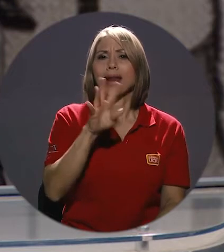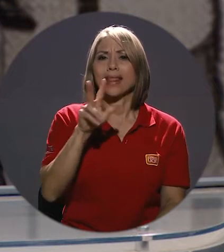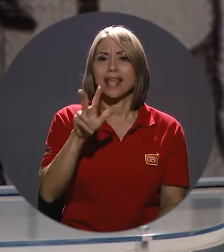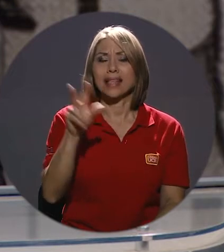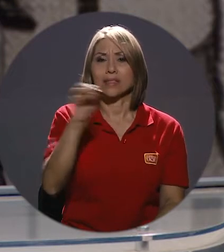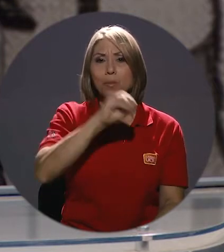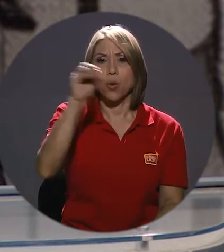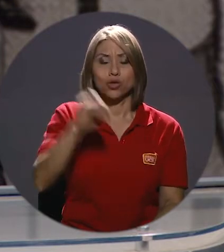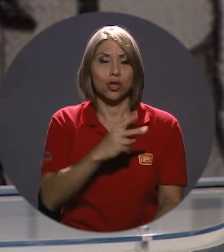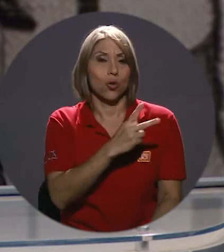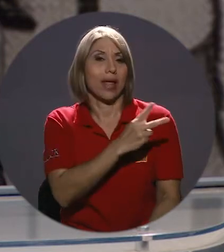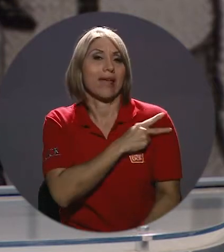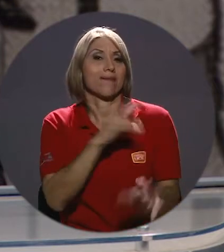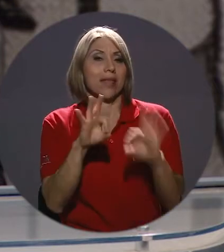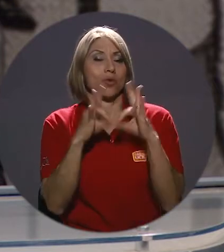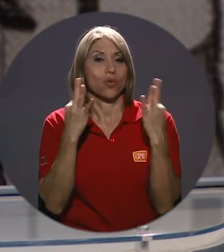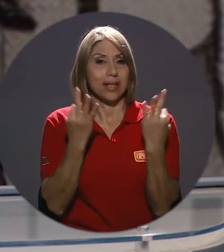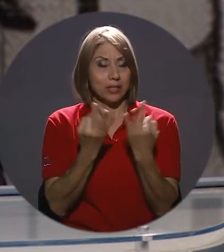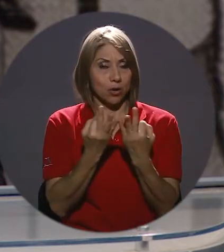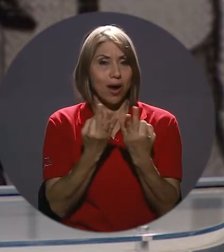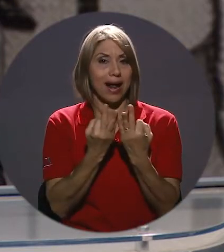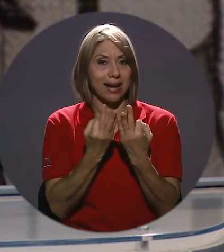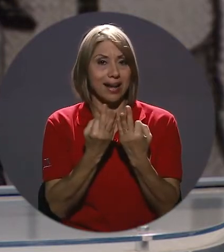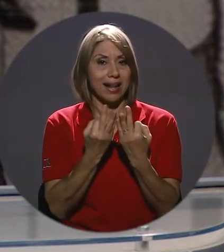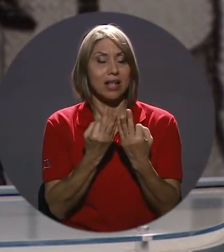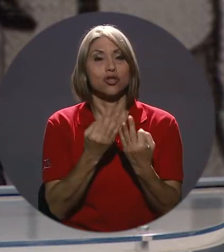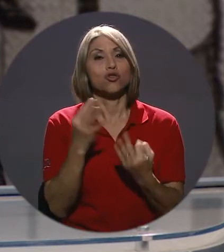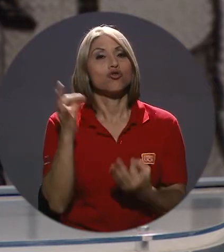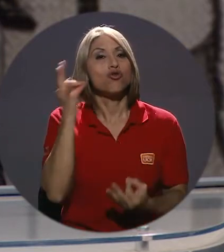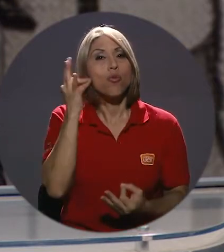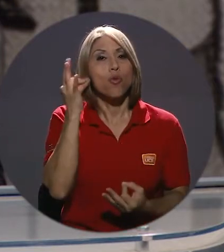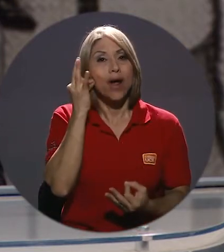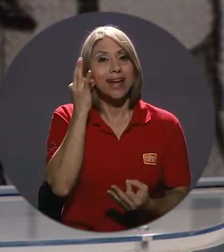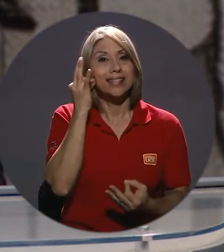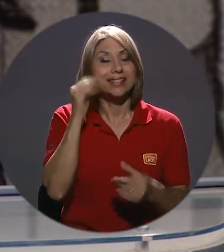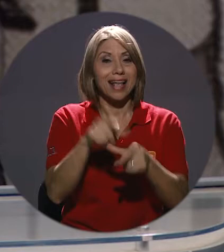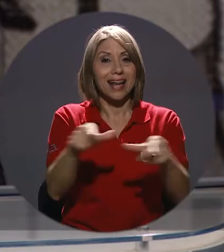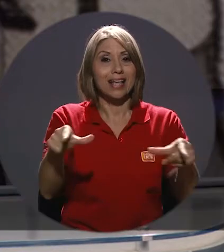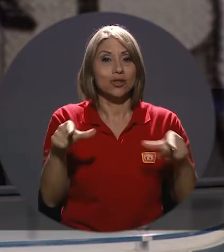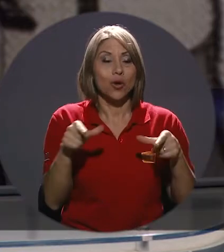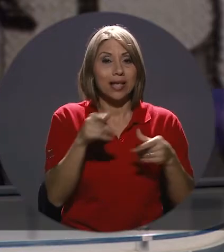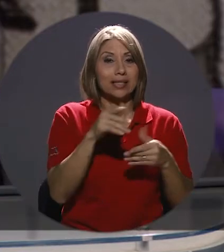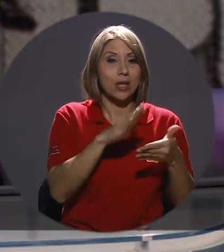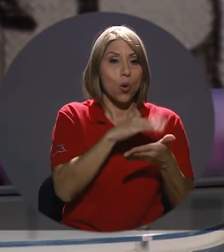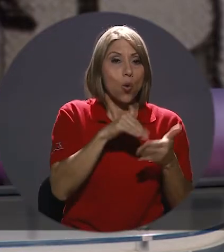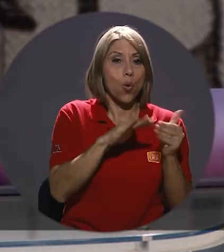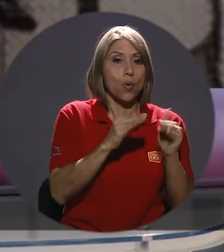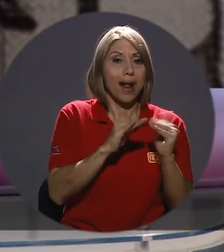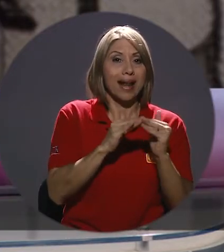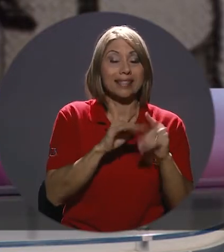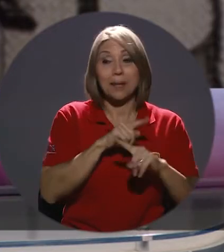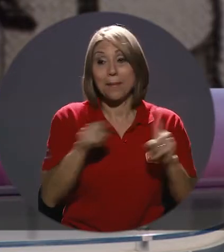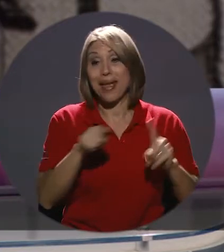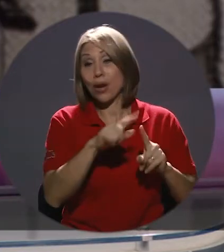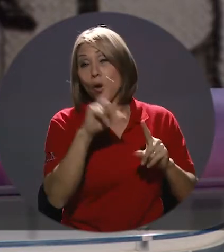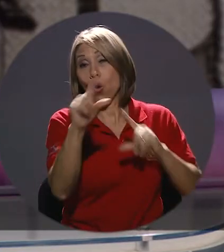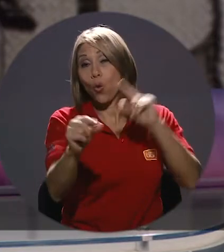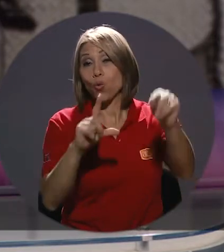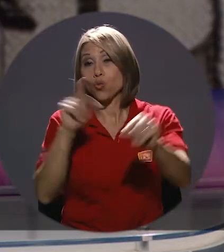de las jefaturas de los hogares son mujeres en las zonas urbanas, mientras que en las zonas rurales es